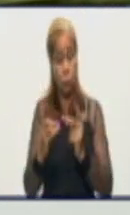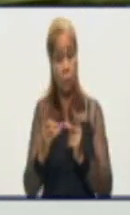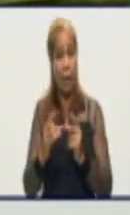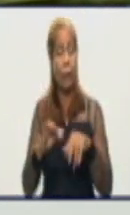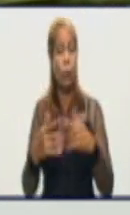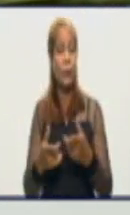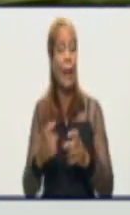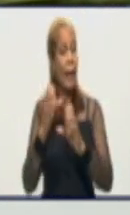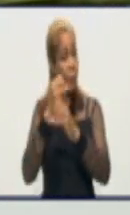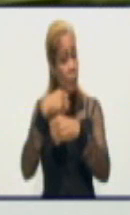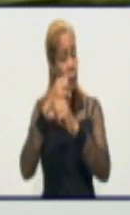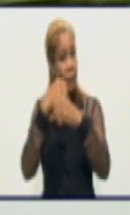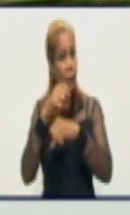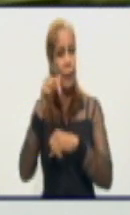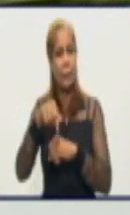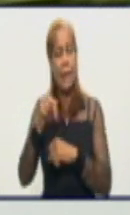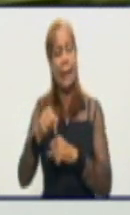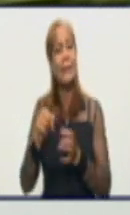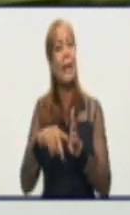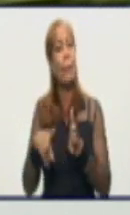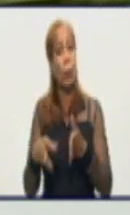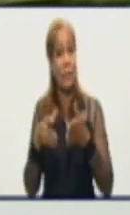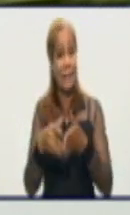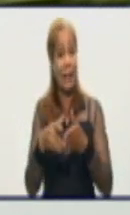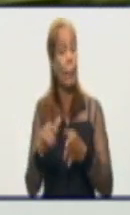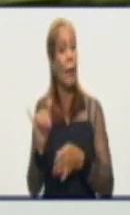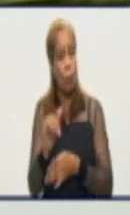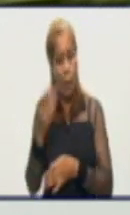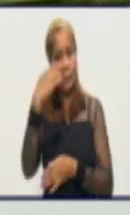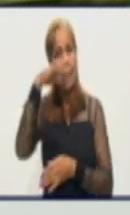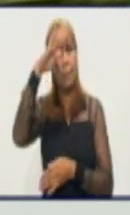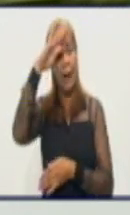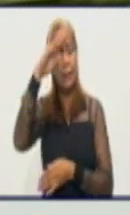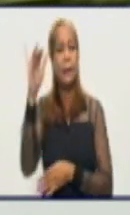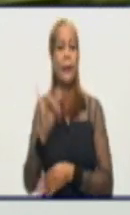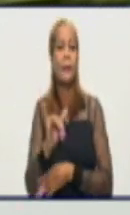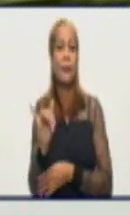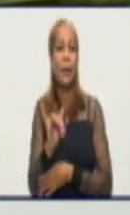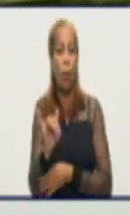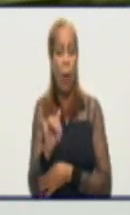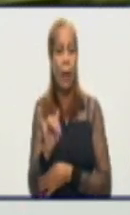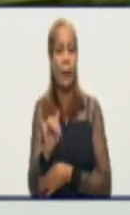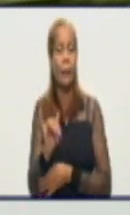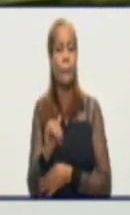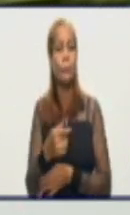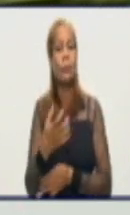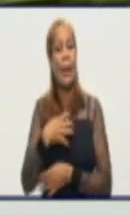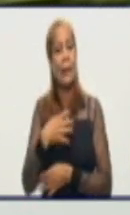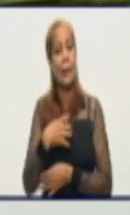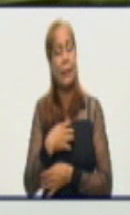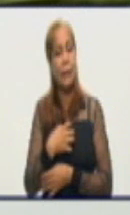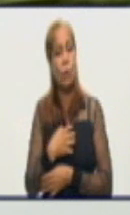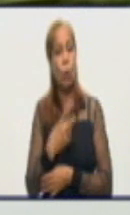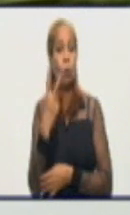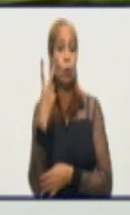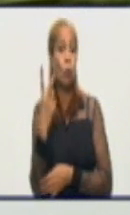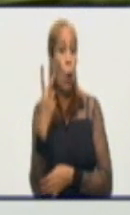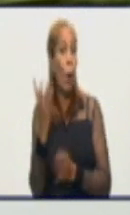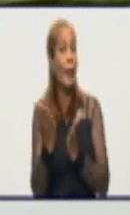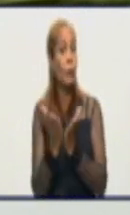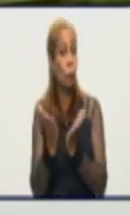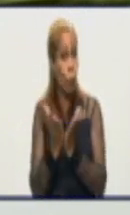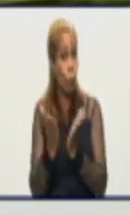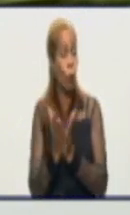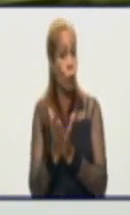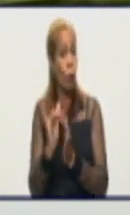Biotecnología Molecular, Biología Molecular, perdón, de nuestro país. Y también pues ha tenido dos estudios de intervención en